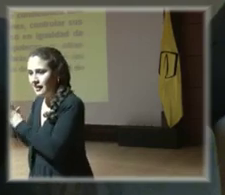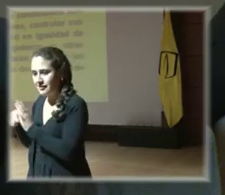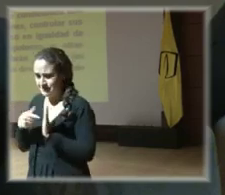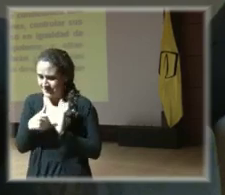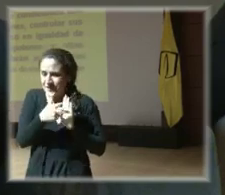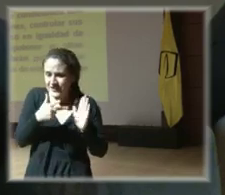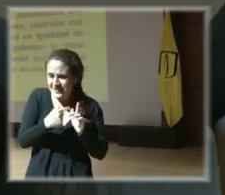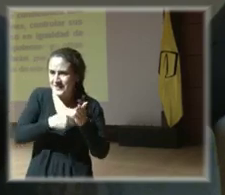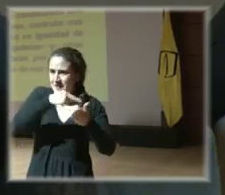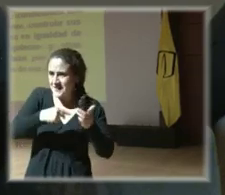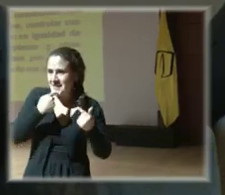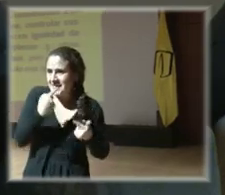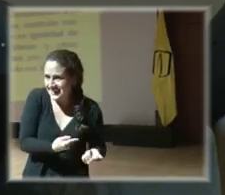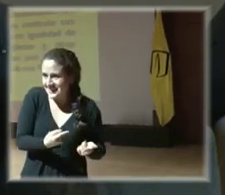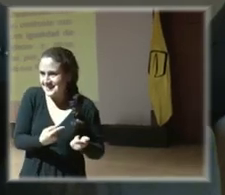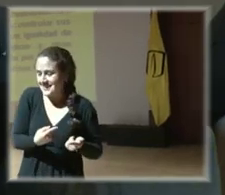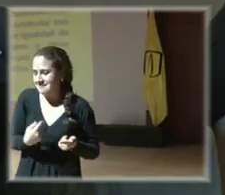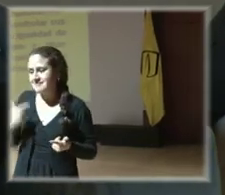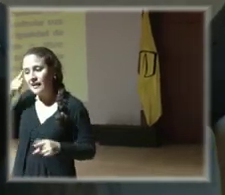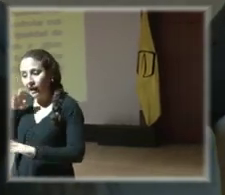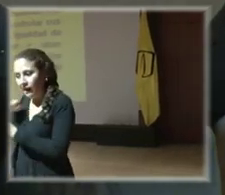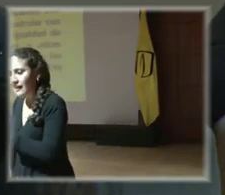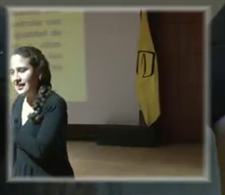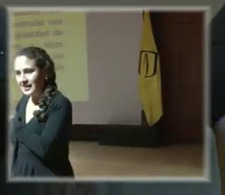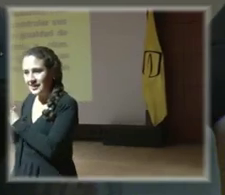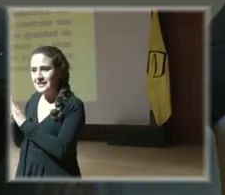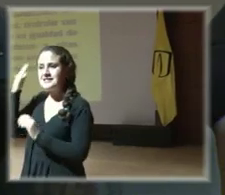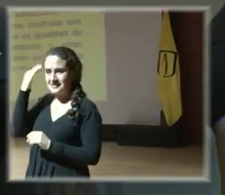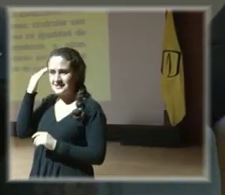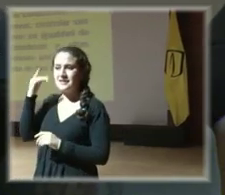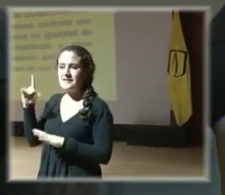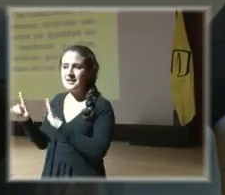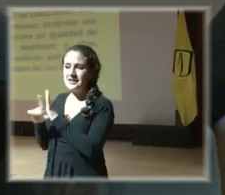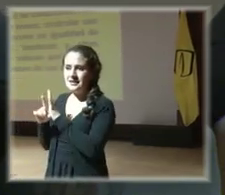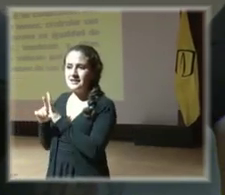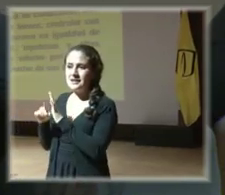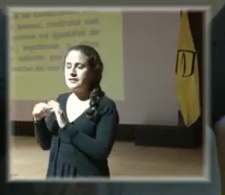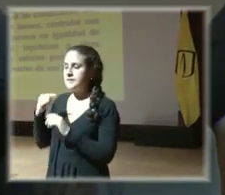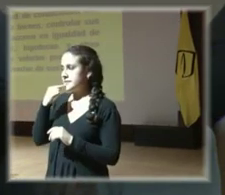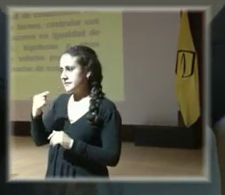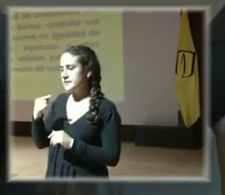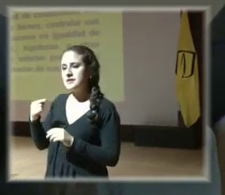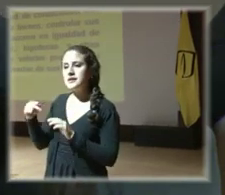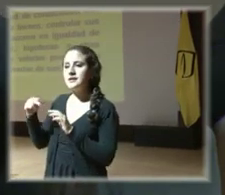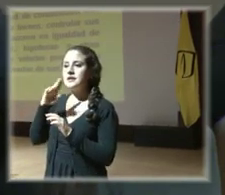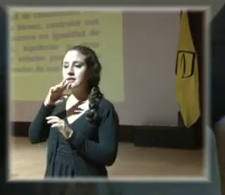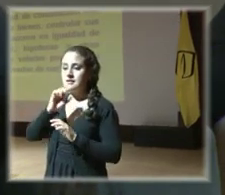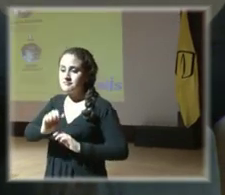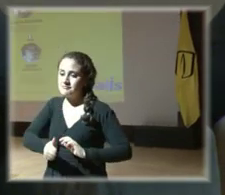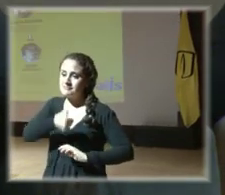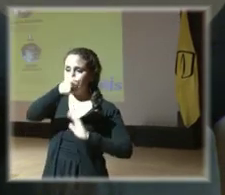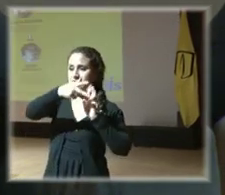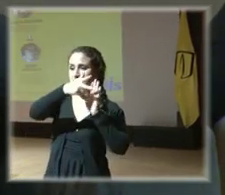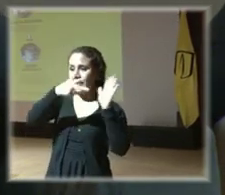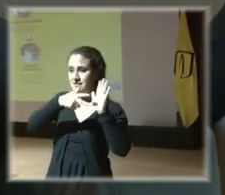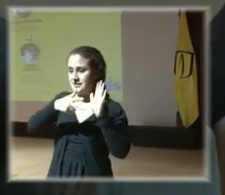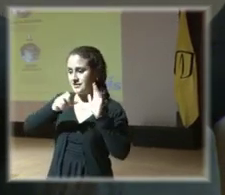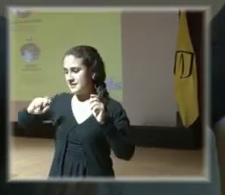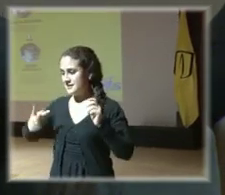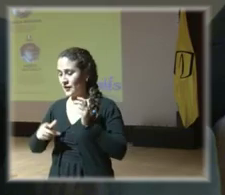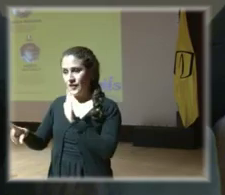modifique la ley, a pesar de que tenemos una constitución que en el sistema de jerarquía normativa está por encima de la ley, no obstante los